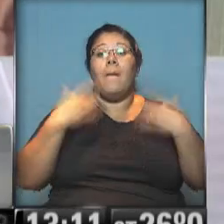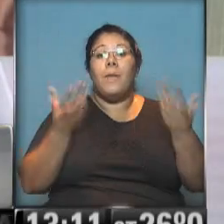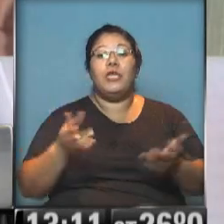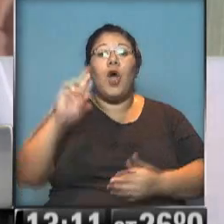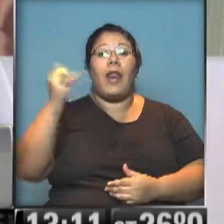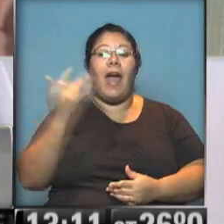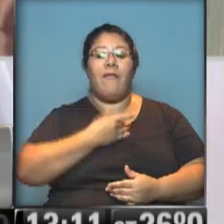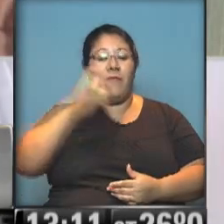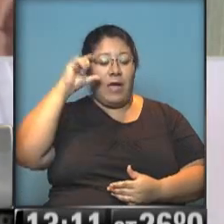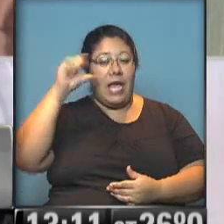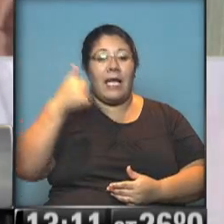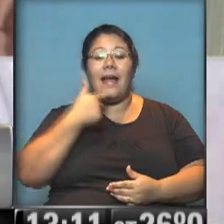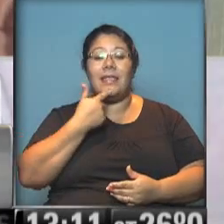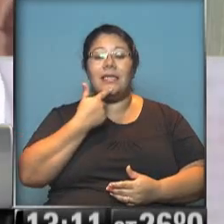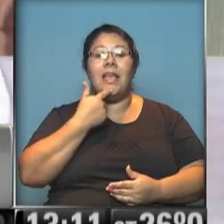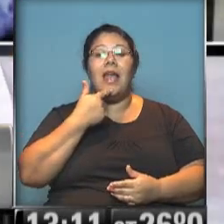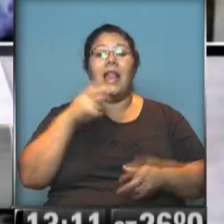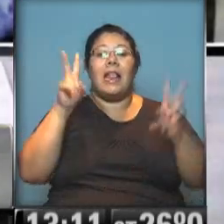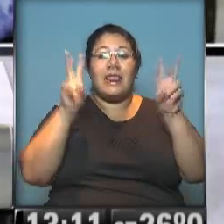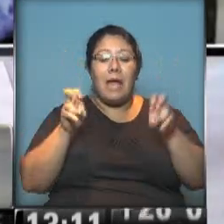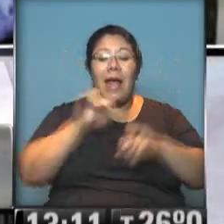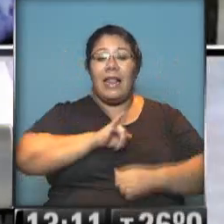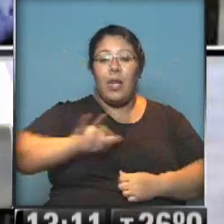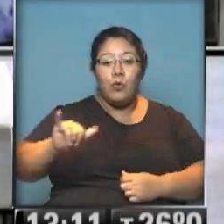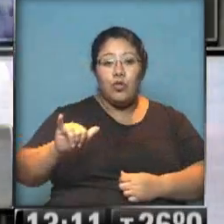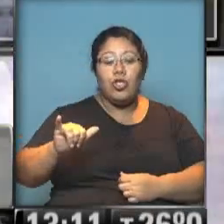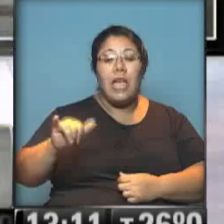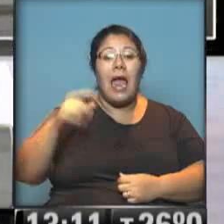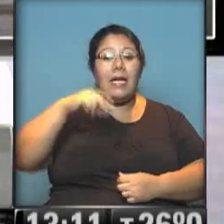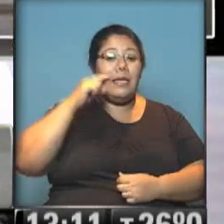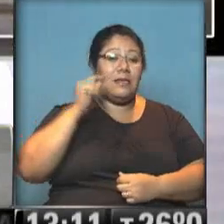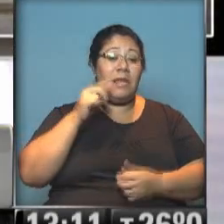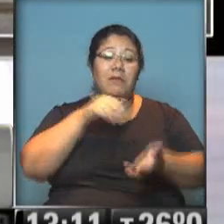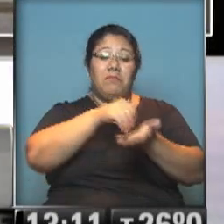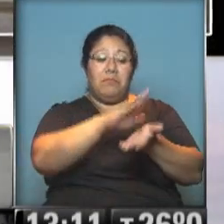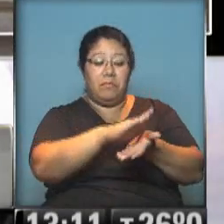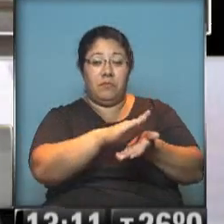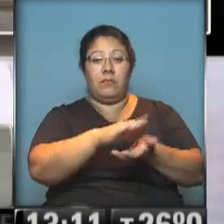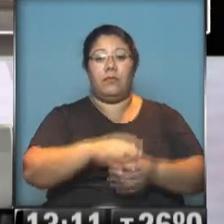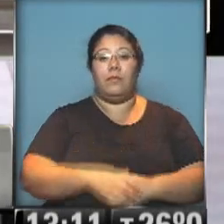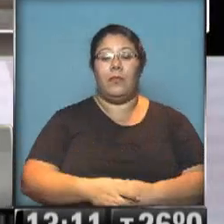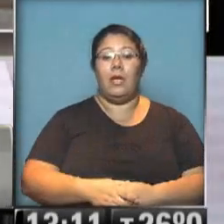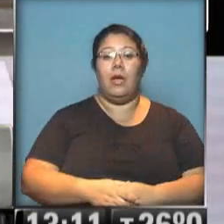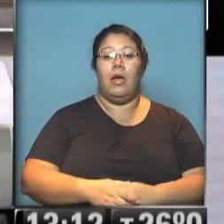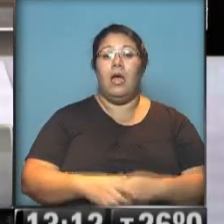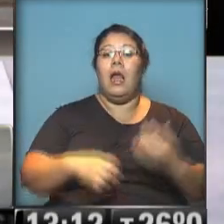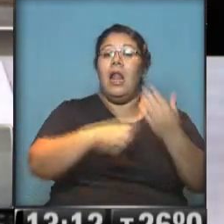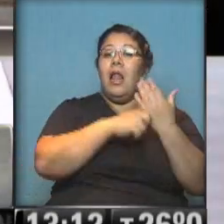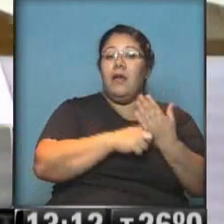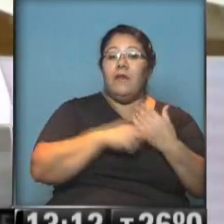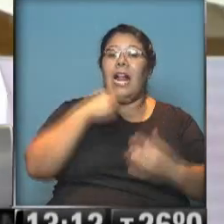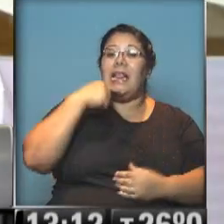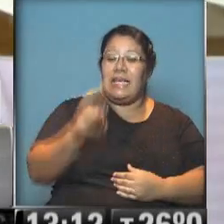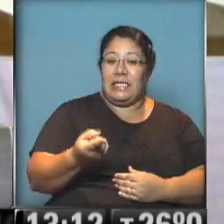él dice no igual hay que investigar más una cuestión macro para cerrar esto se solicita dice en la misma